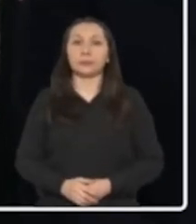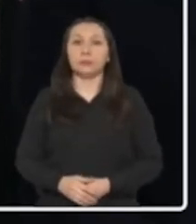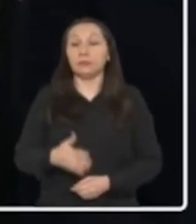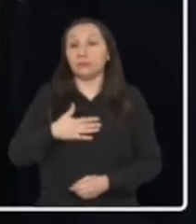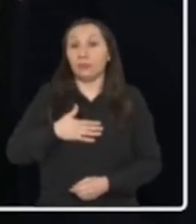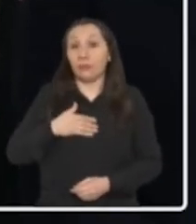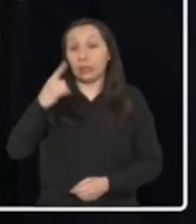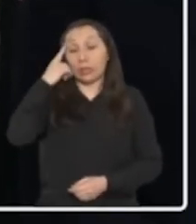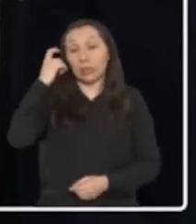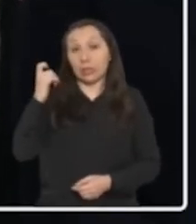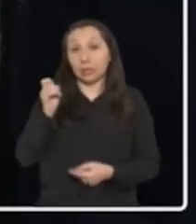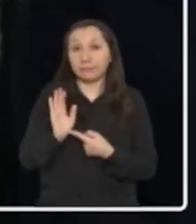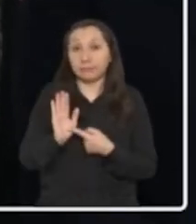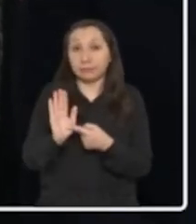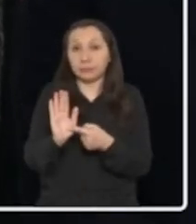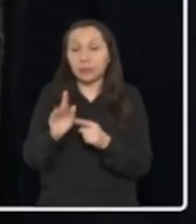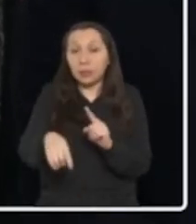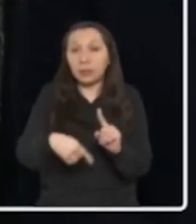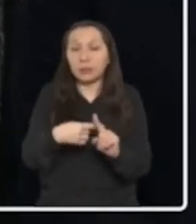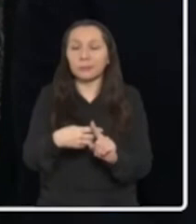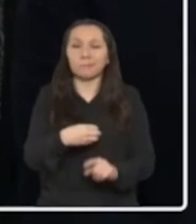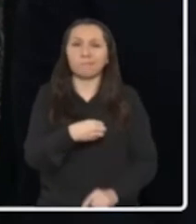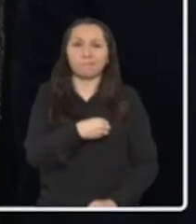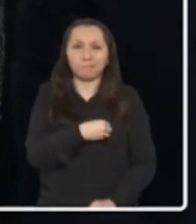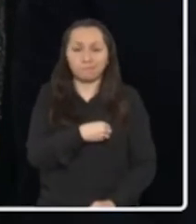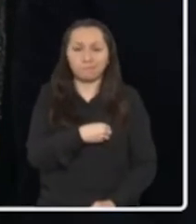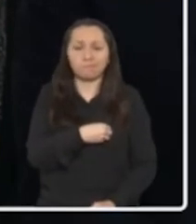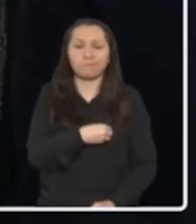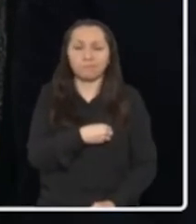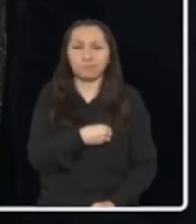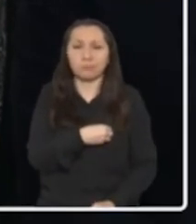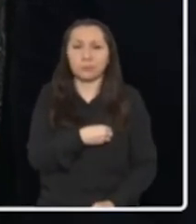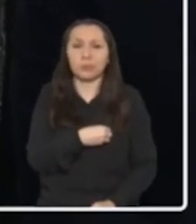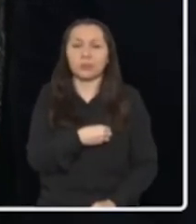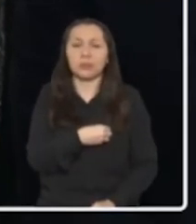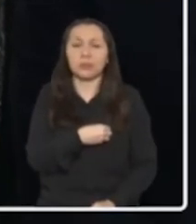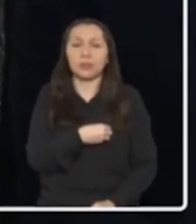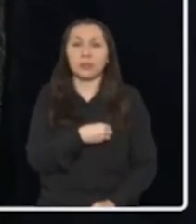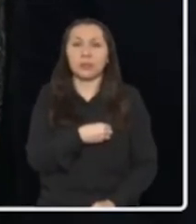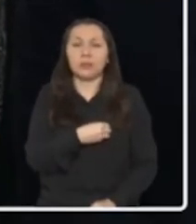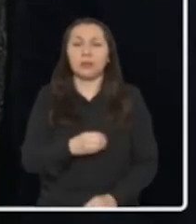Y creo que demuestra además, tristemente, un